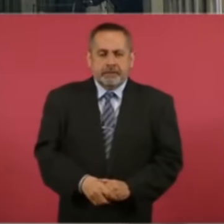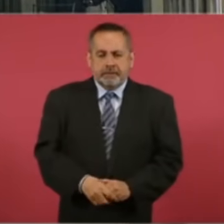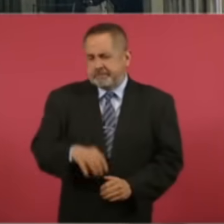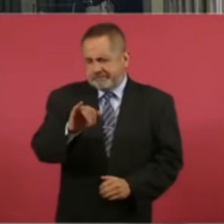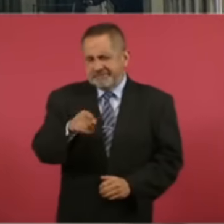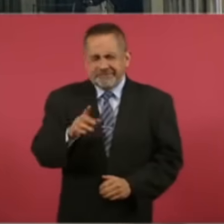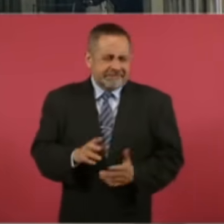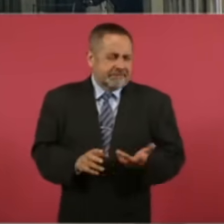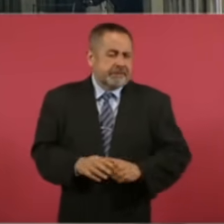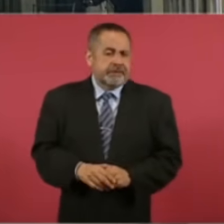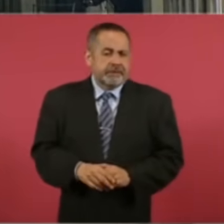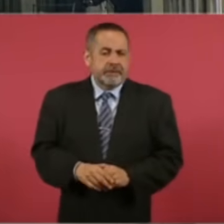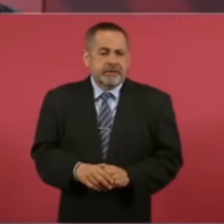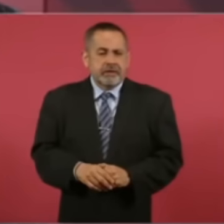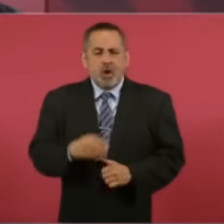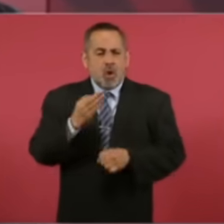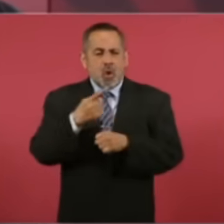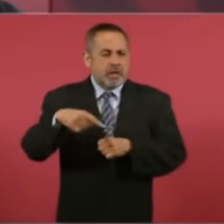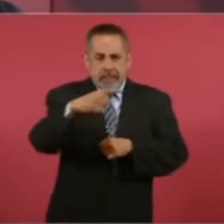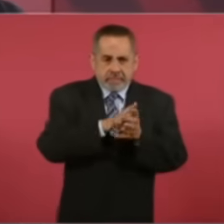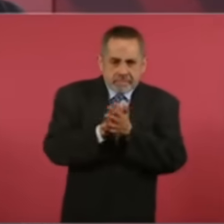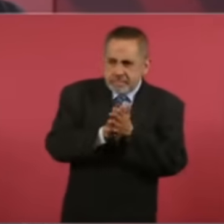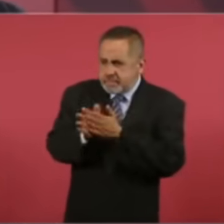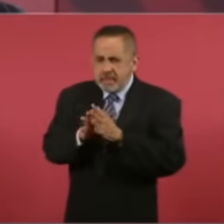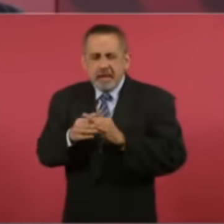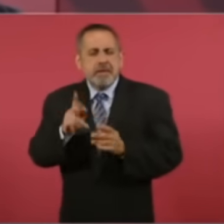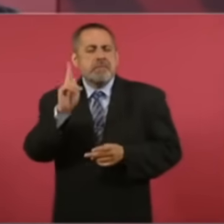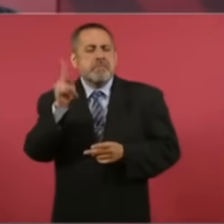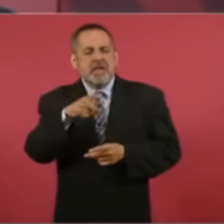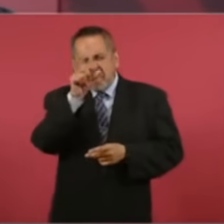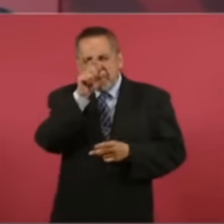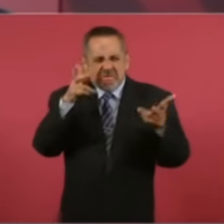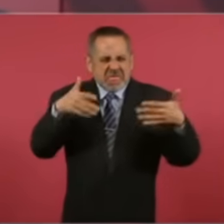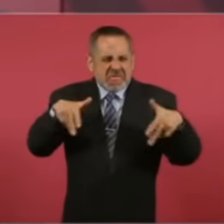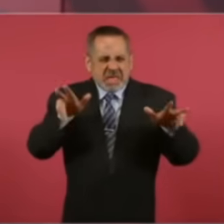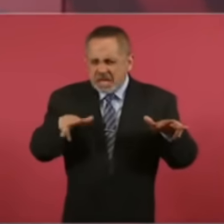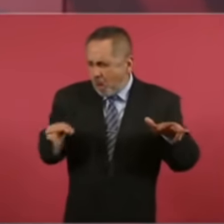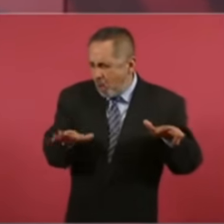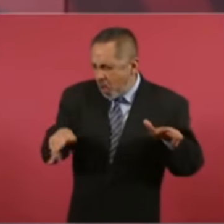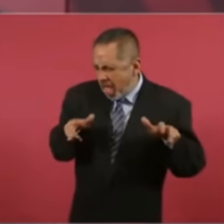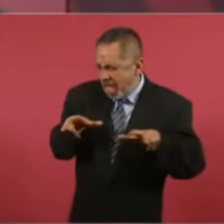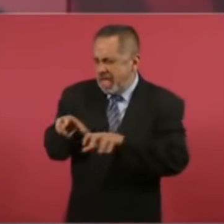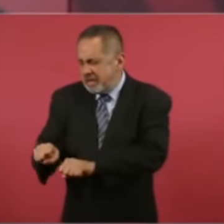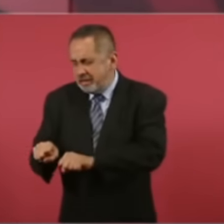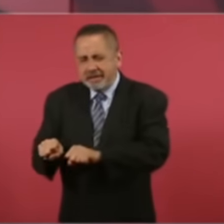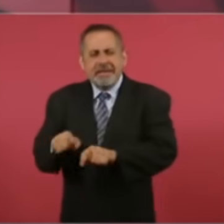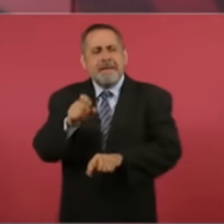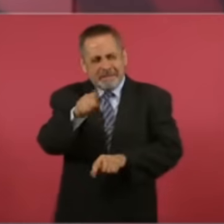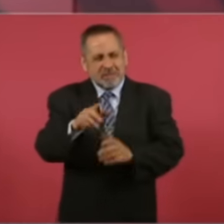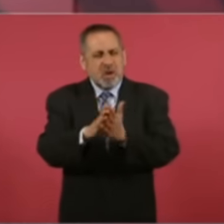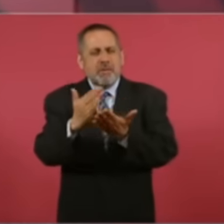Sí, es temporada de sopilotes. Es buenísimo el libro de Paco